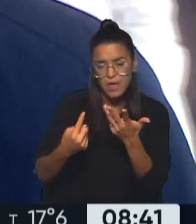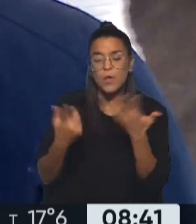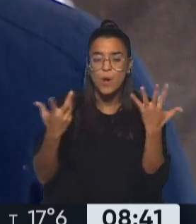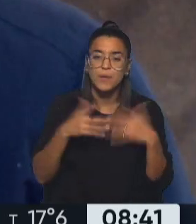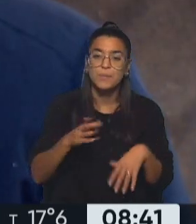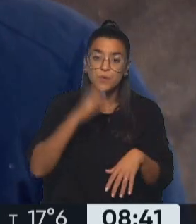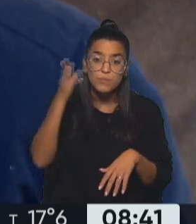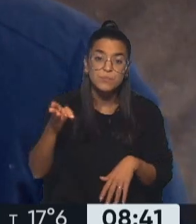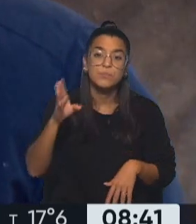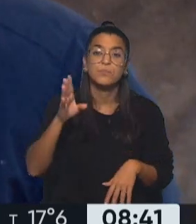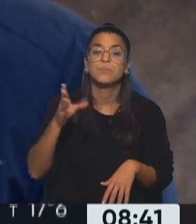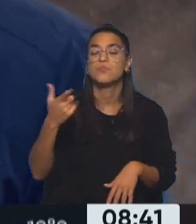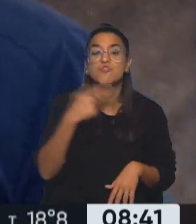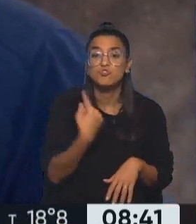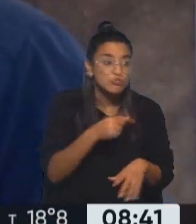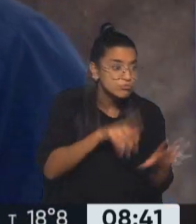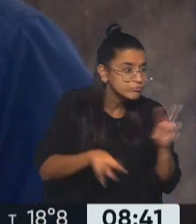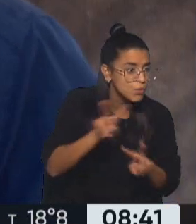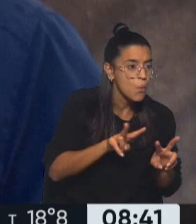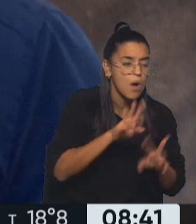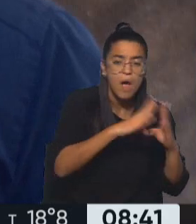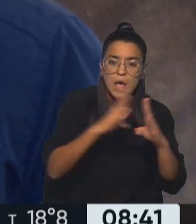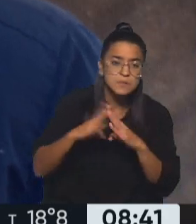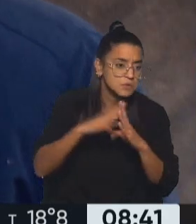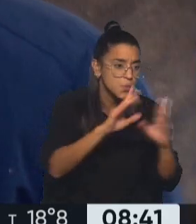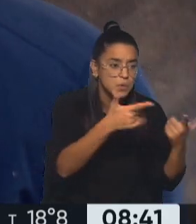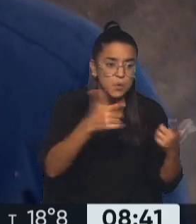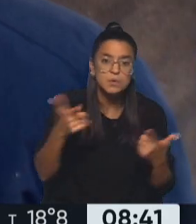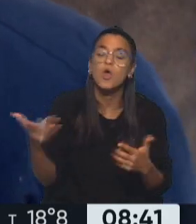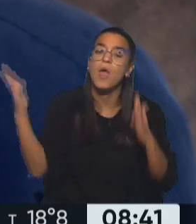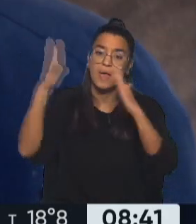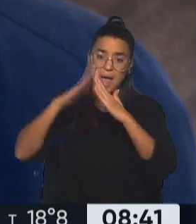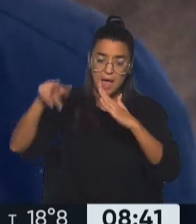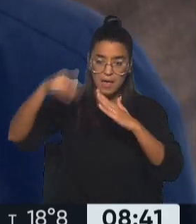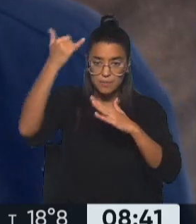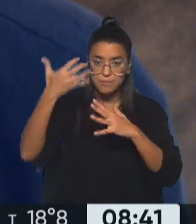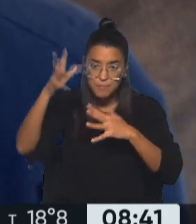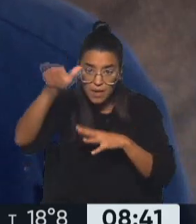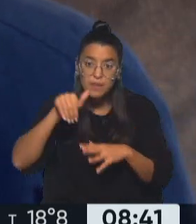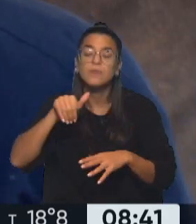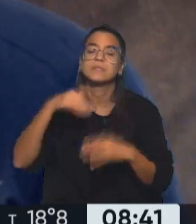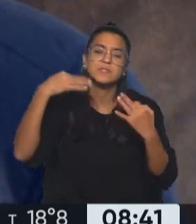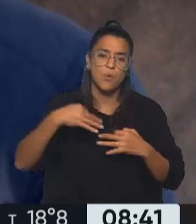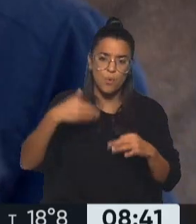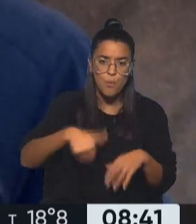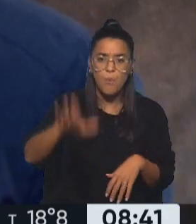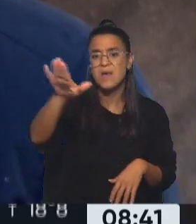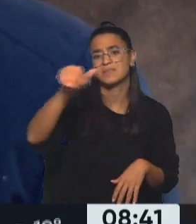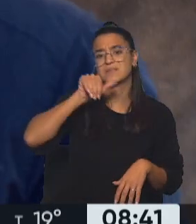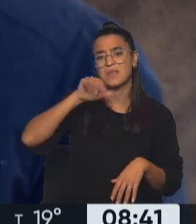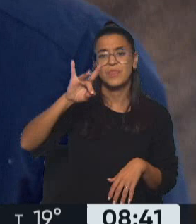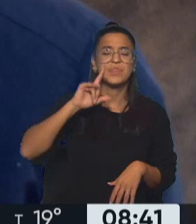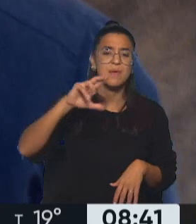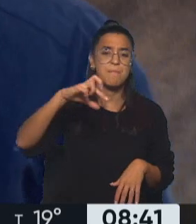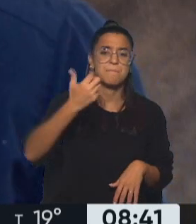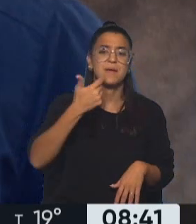se presentó Di Pasquale porque no lo ubicábamos en los domicilios que tenía, dio un domicilio para citarlo, así que seguramente lo vamos a citar a Di Pasquale.